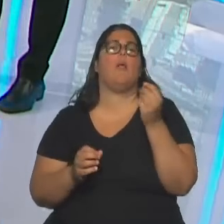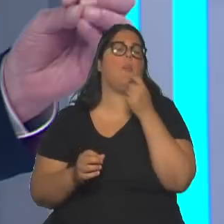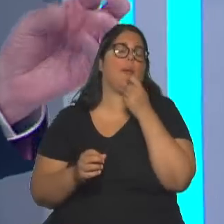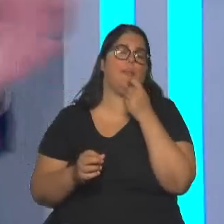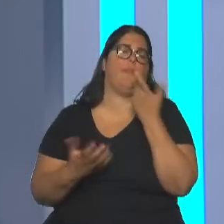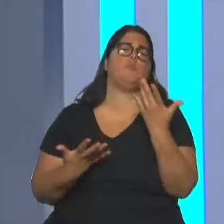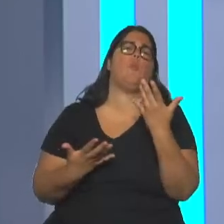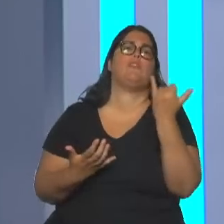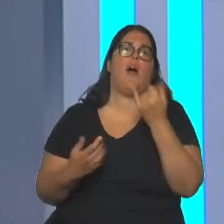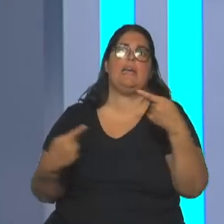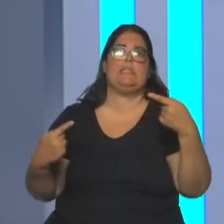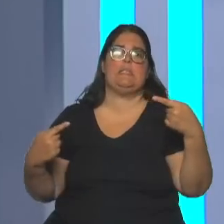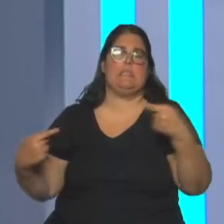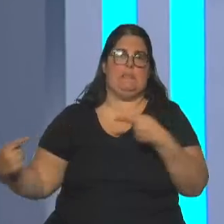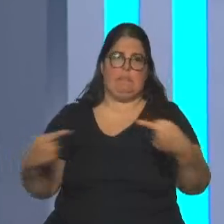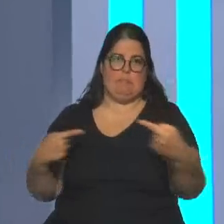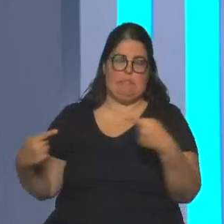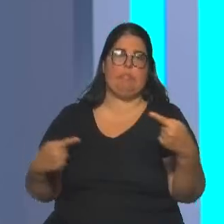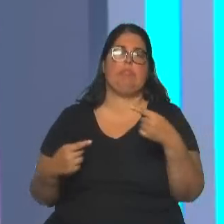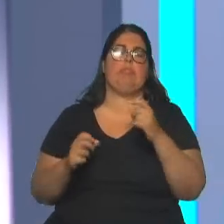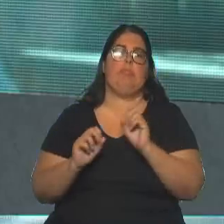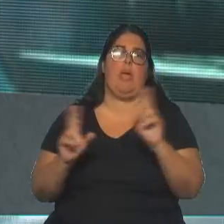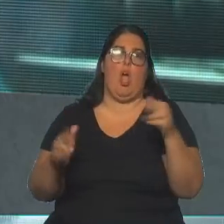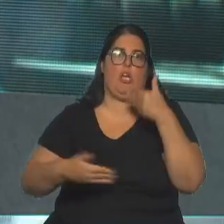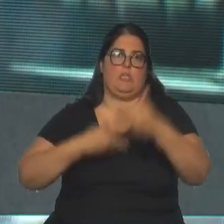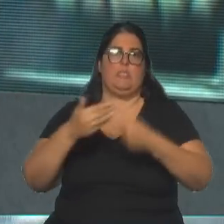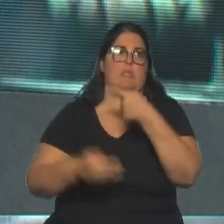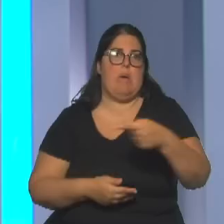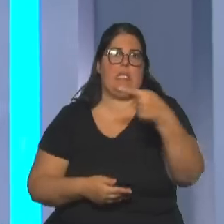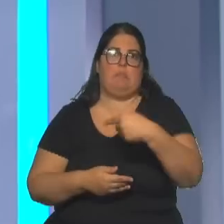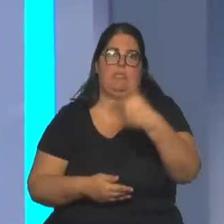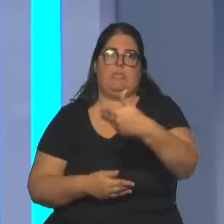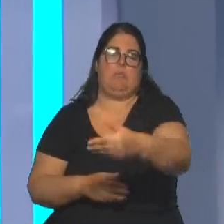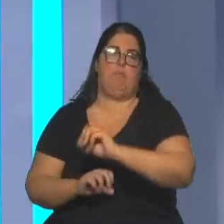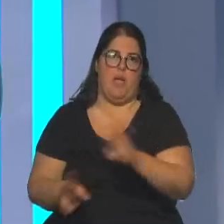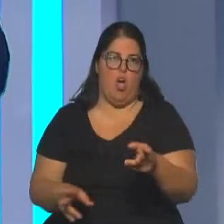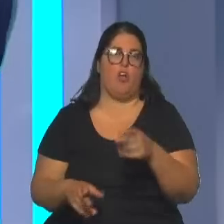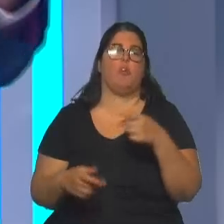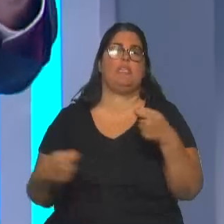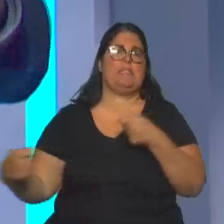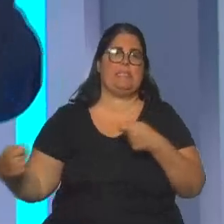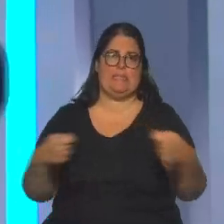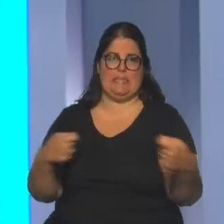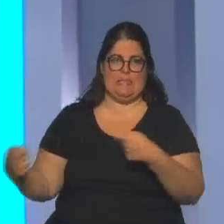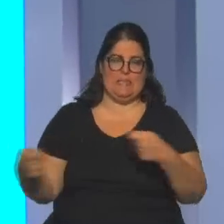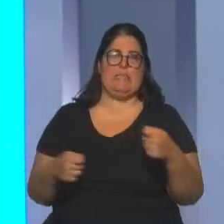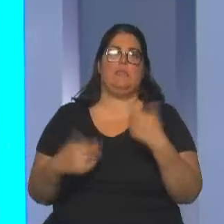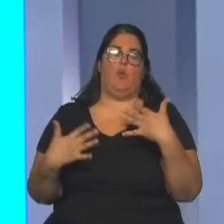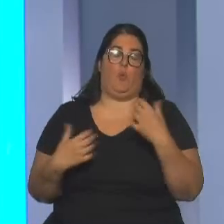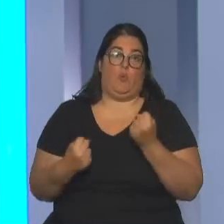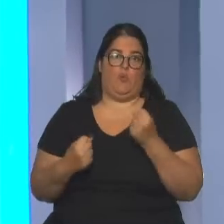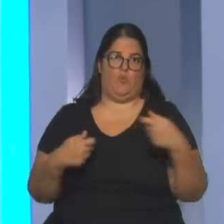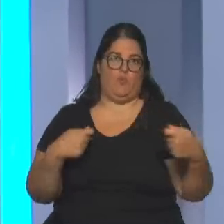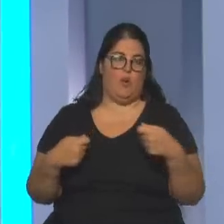la tensión, o esta tensión que va aumentando, se podría decir, semana tras semana. Una cosa es la tensión o la máxima tensión y otra cosa